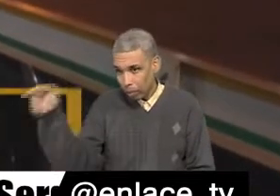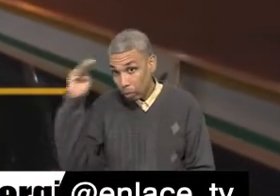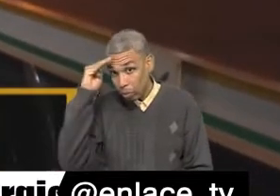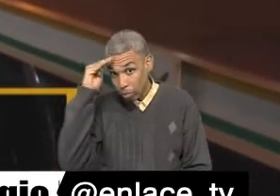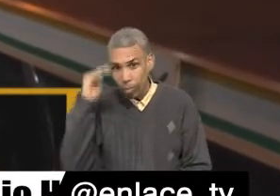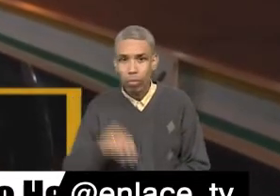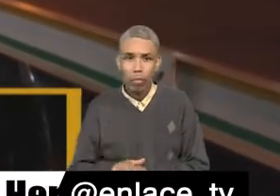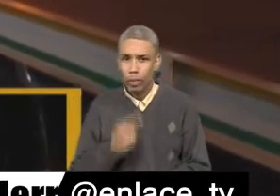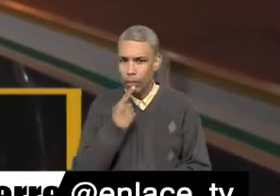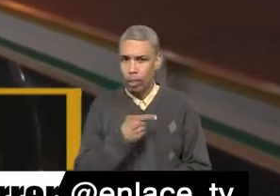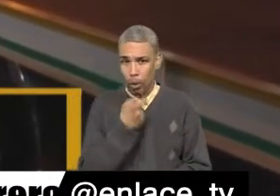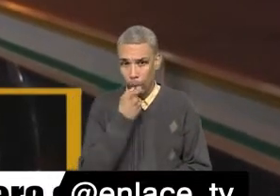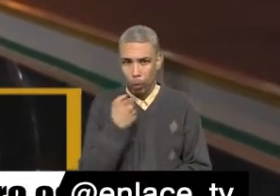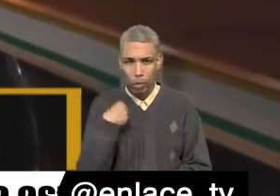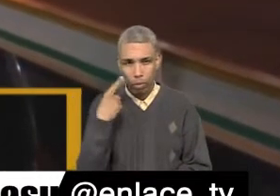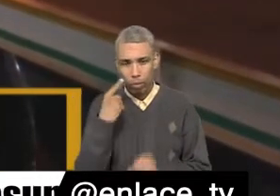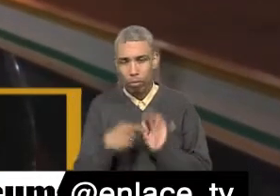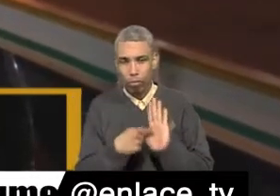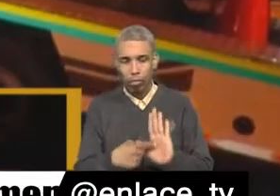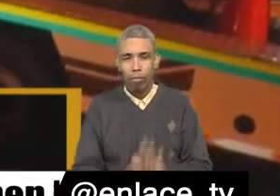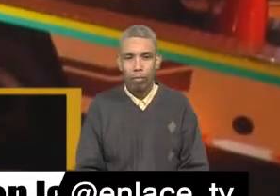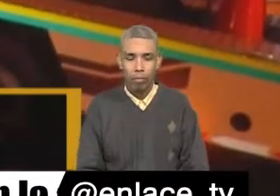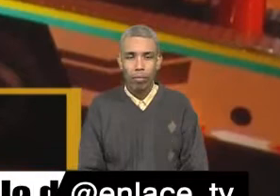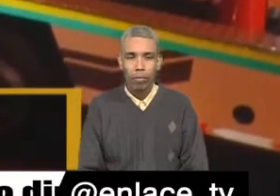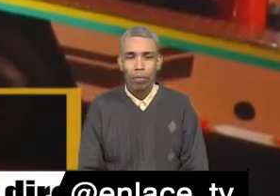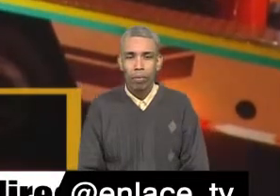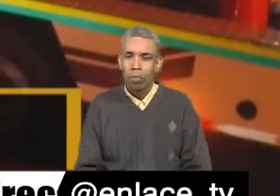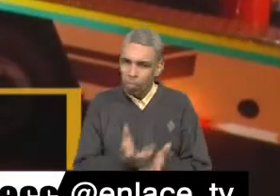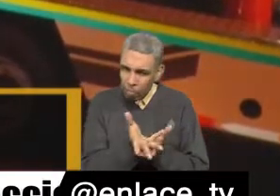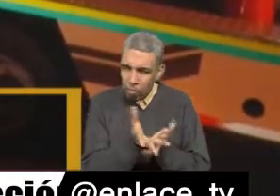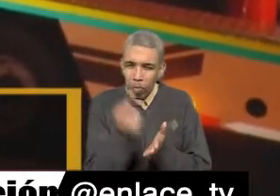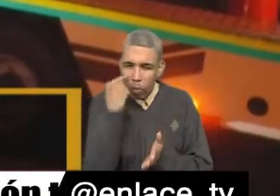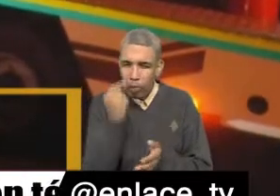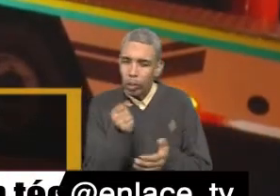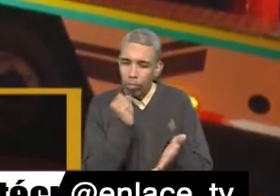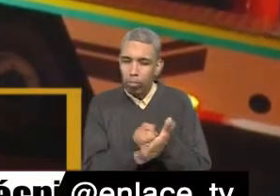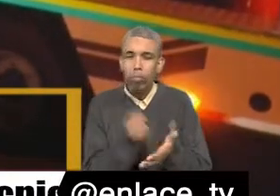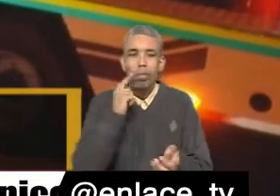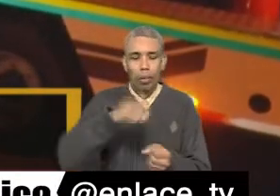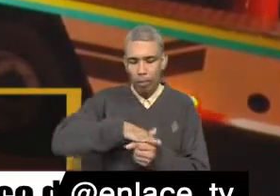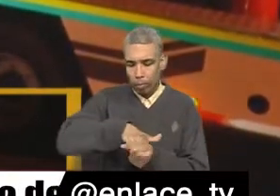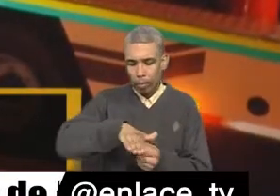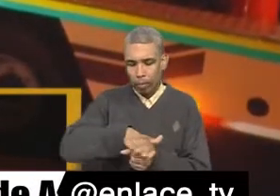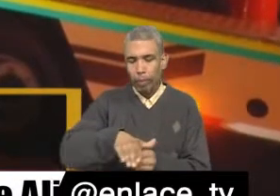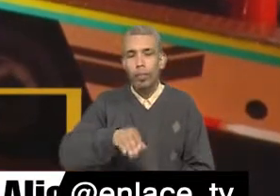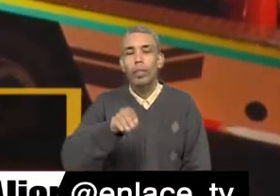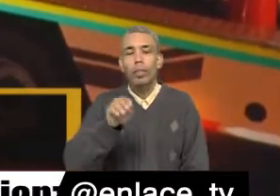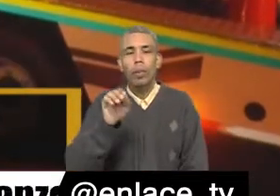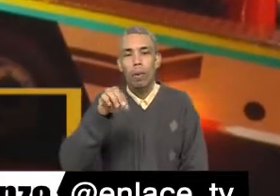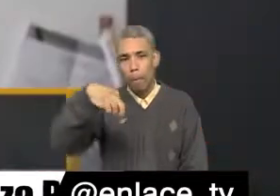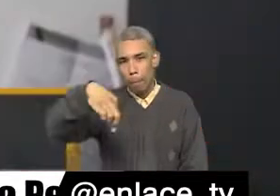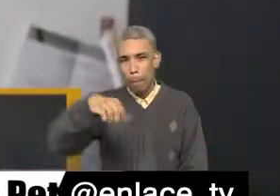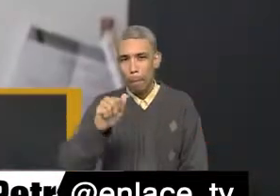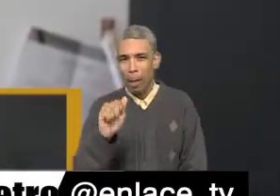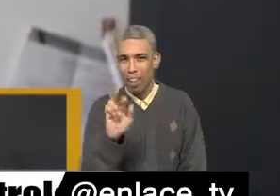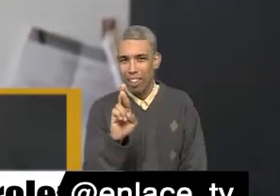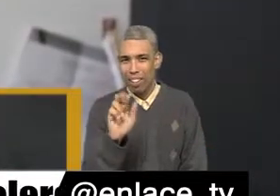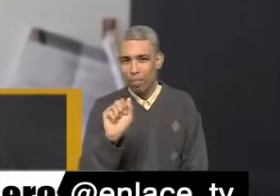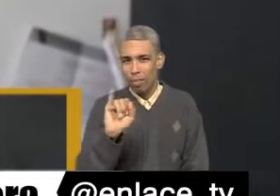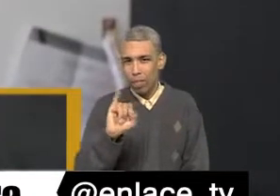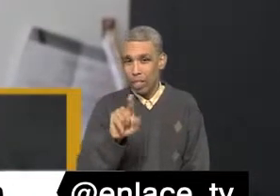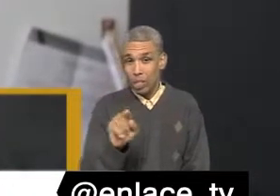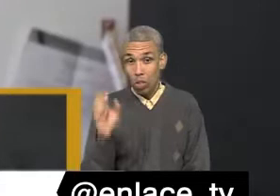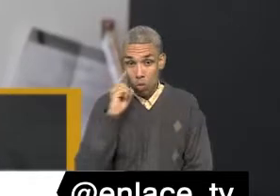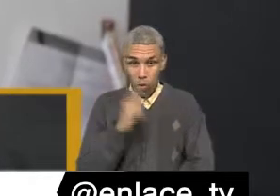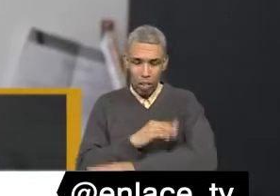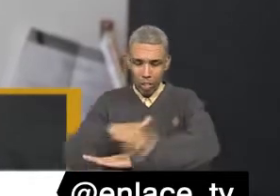pasado sábado donde se vio involucrada una microbuseta. El suceso se presentó en un barrio de la comuna 7 de la ciudad. En la carrera